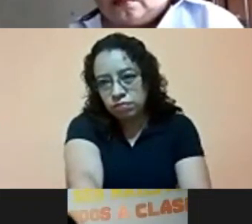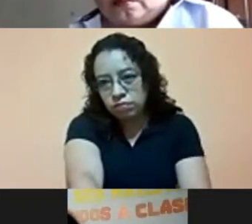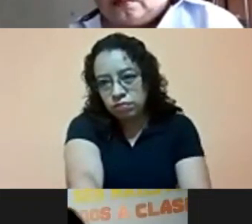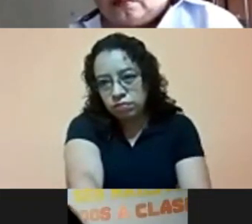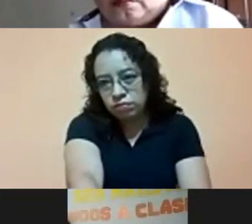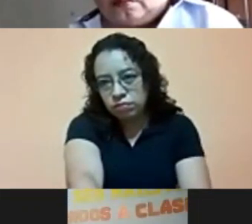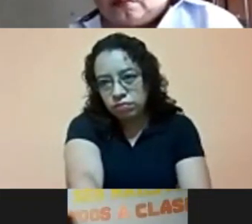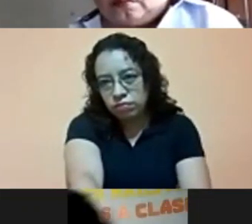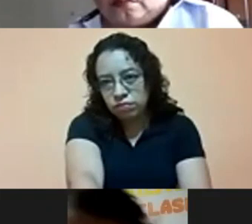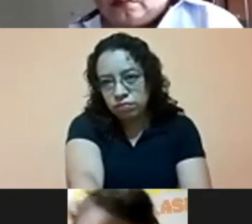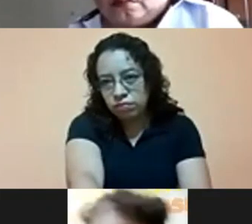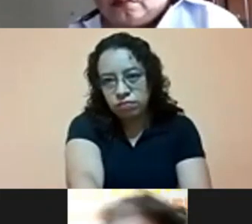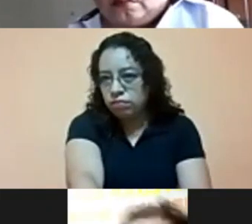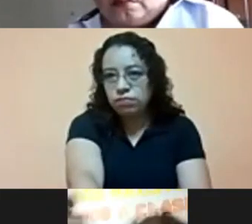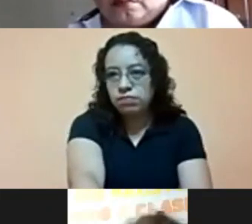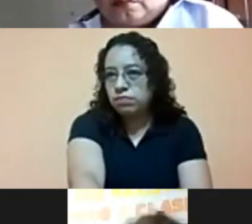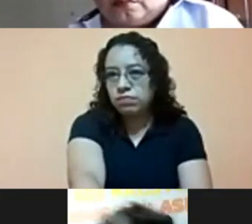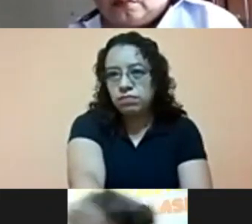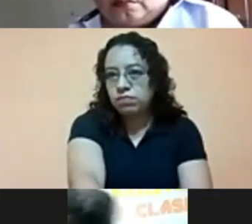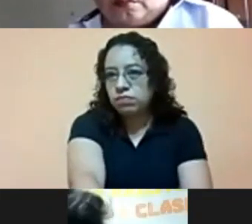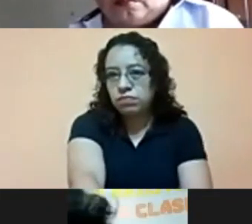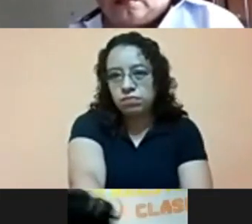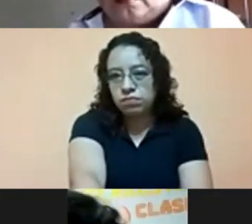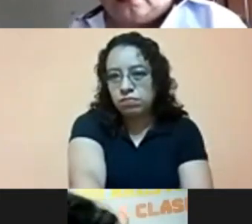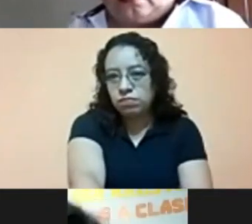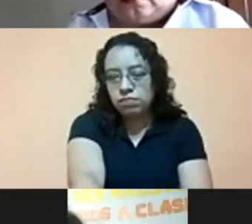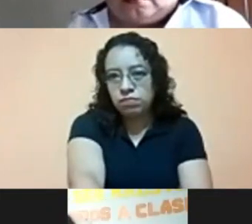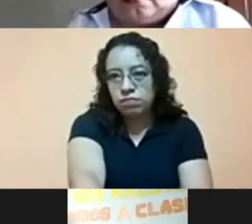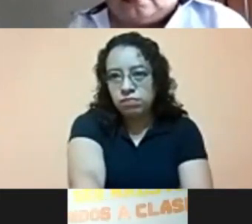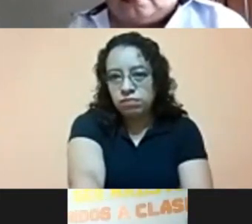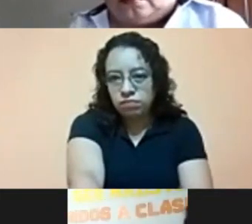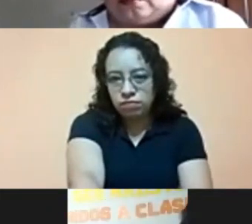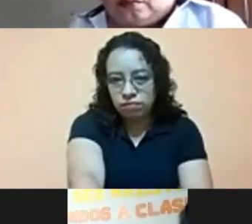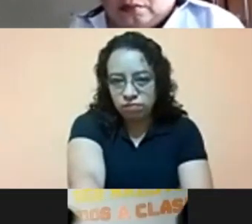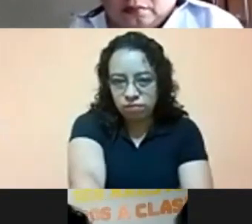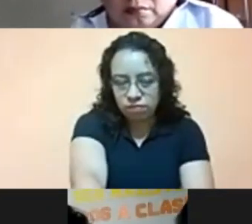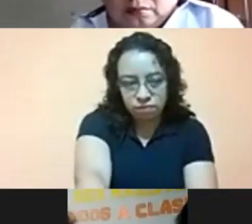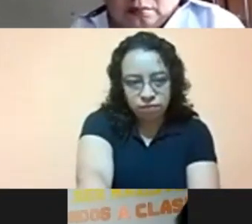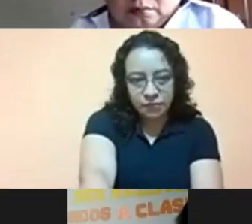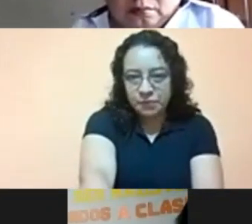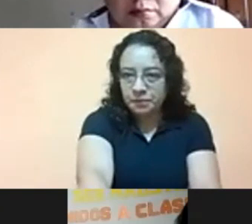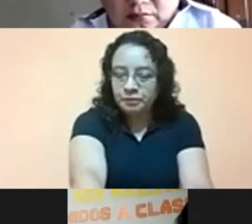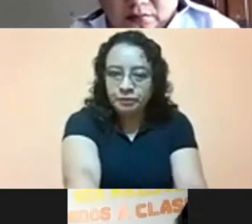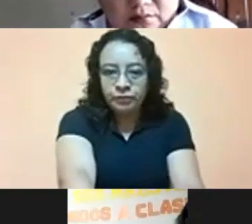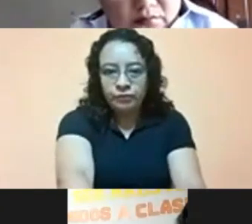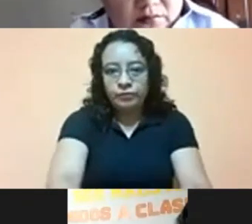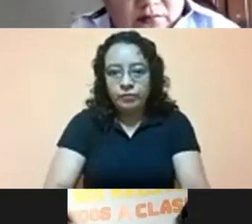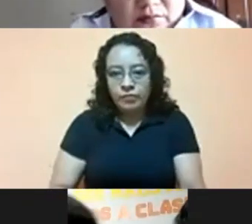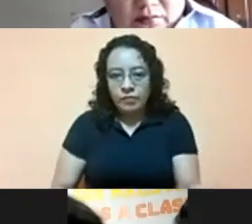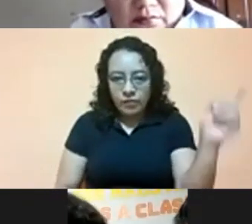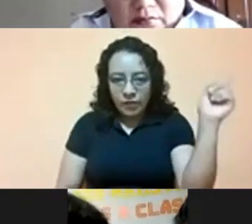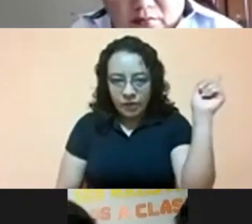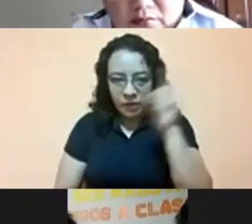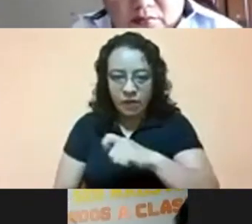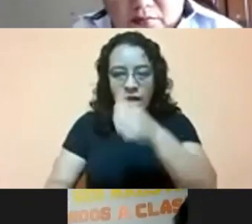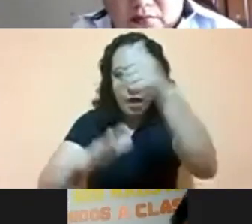¿Dónde es ella? Disculpe. No aparece, señorita, perdone. En la parte de abajo les aparece sección de grupos o de